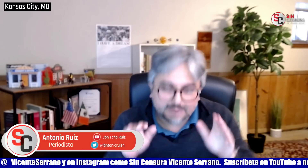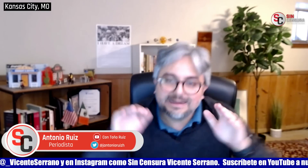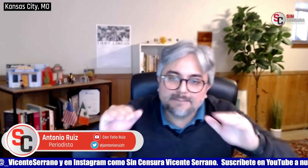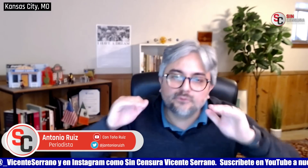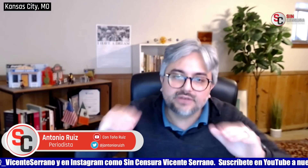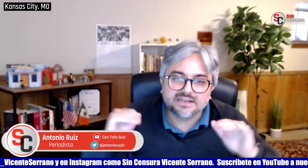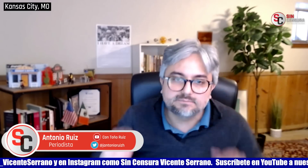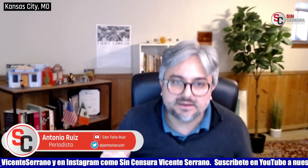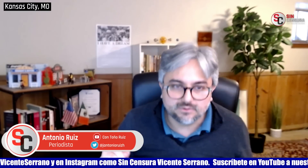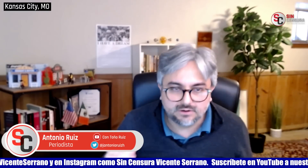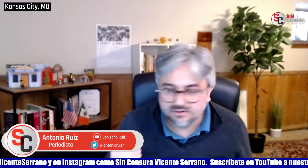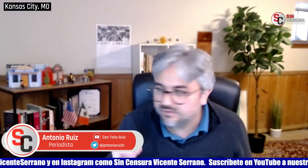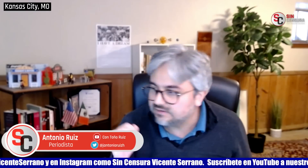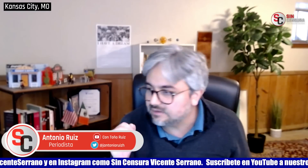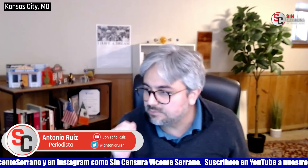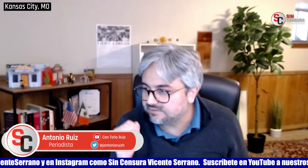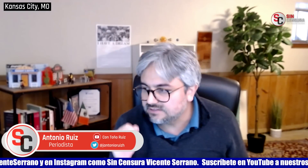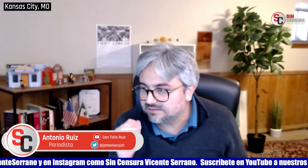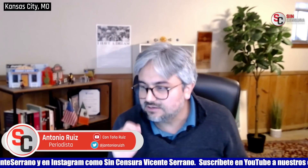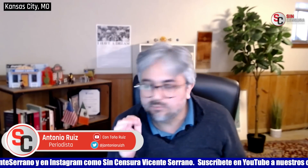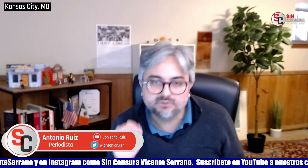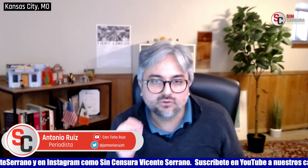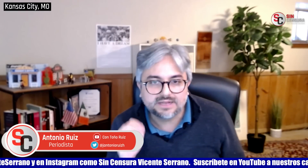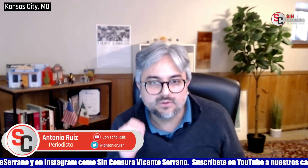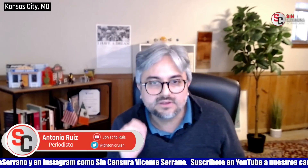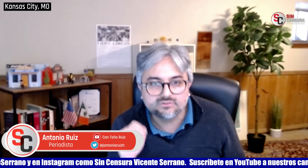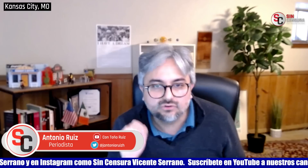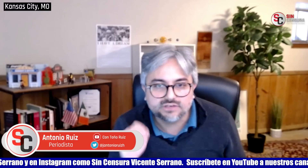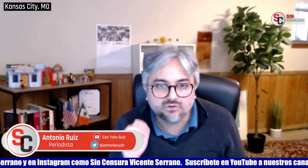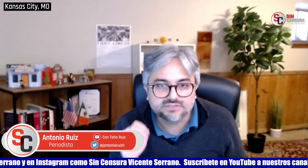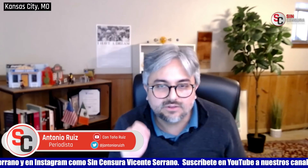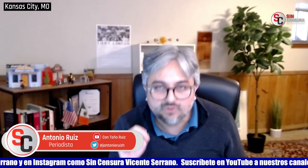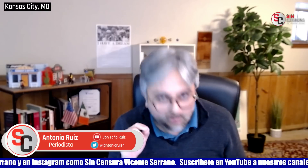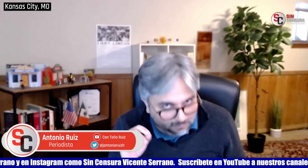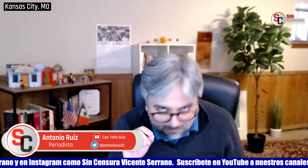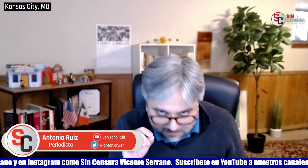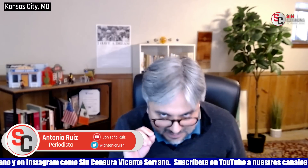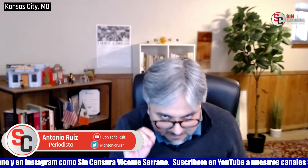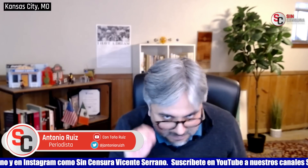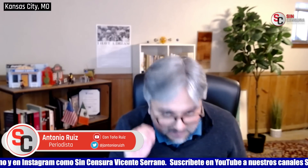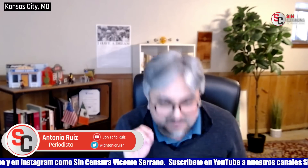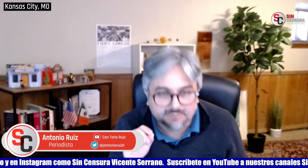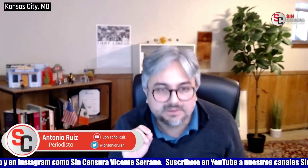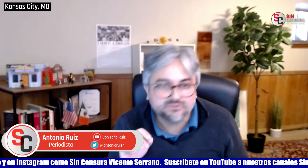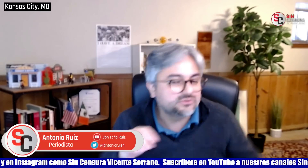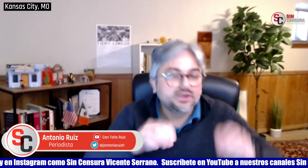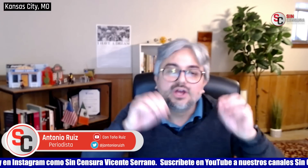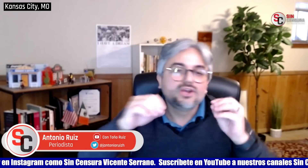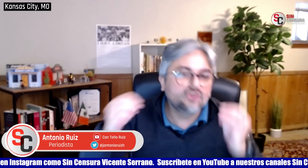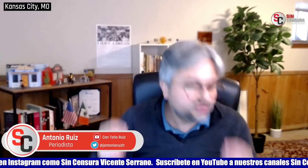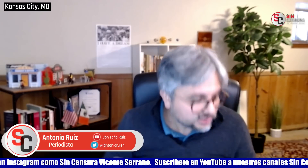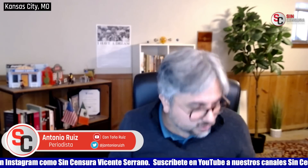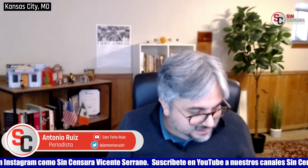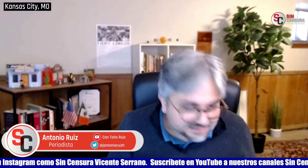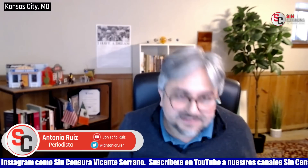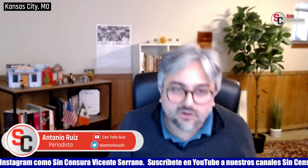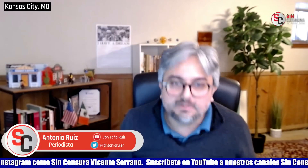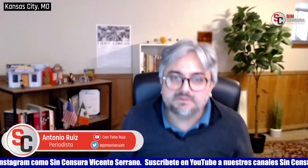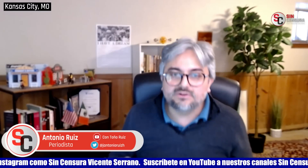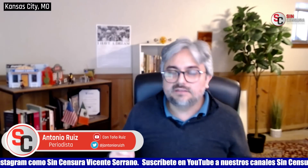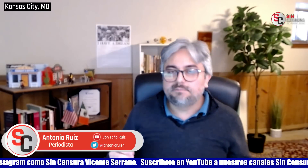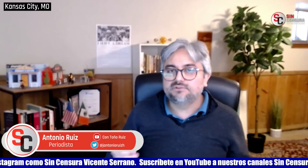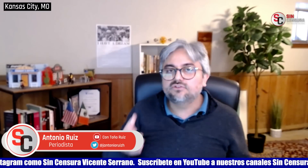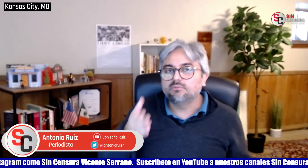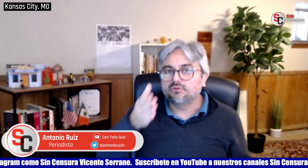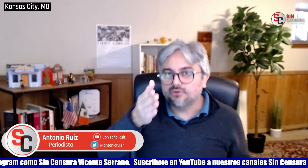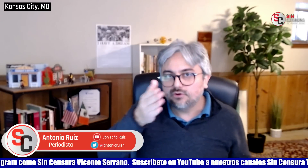No. Hablemos en español. Dice el presidente López Obrador que esto nos ha costado no 3,000 millones de pesos, no 125,000